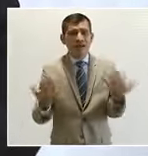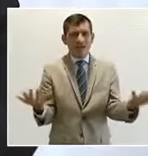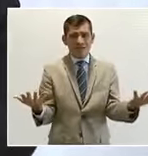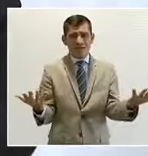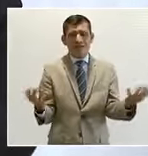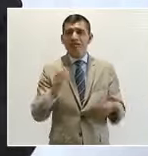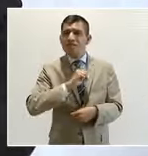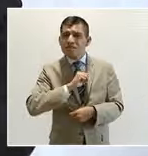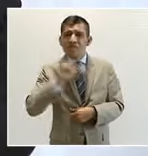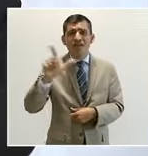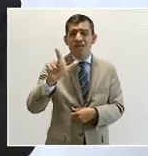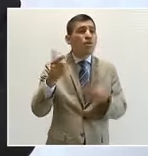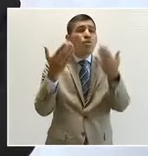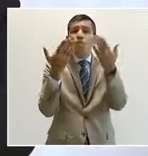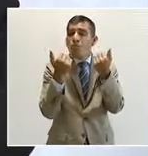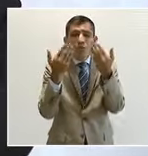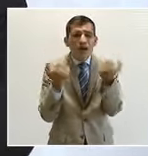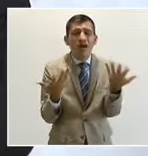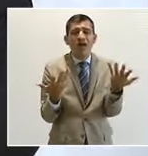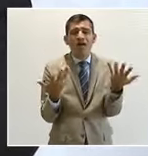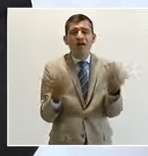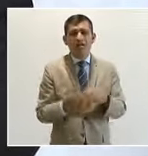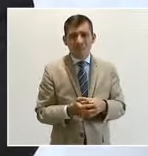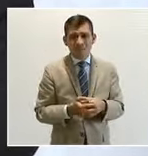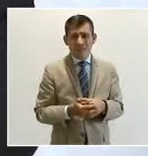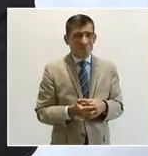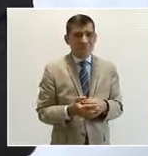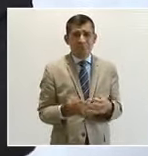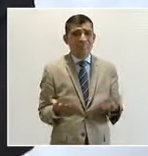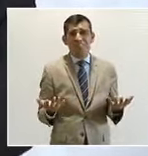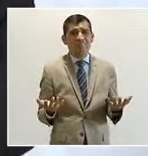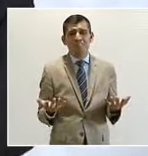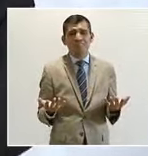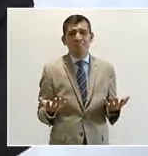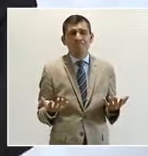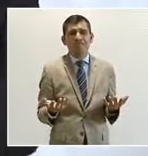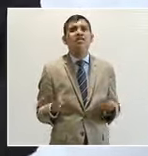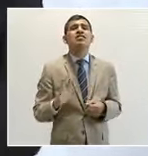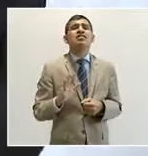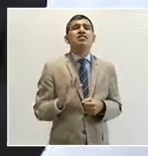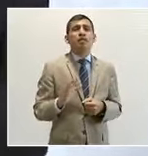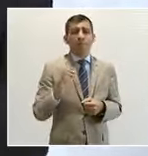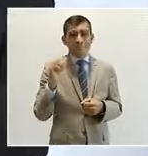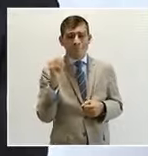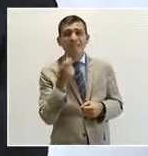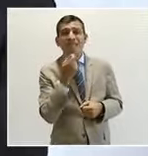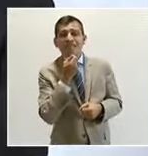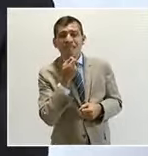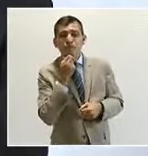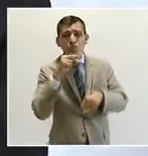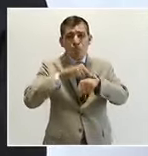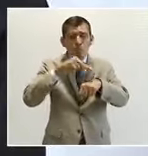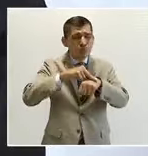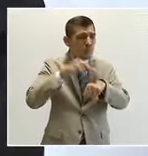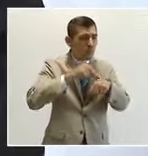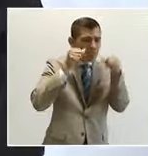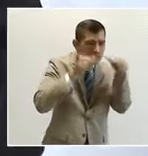especialistas no hay pediatras y mucho menos para trabajar en hospitales